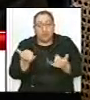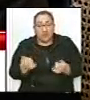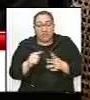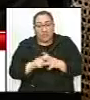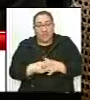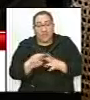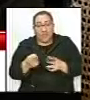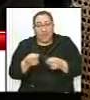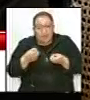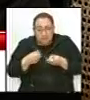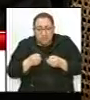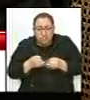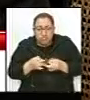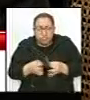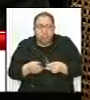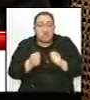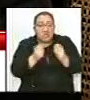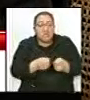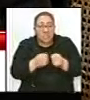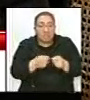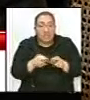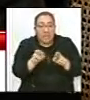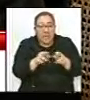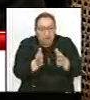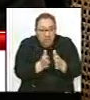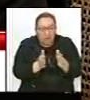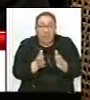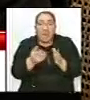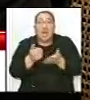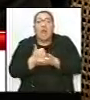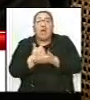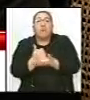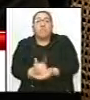allí se siembren los ríos. Simplemente